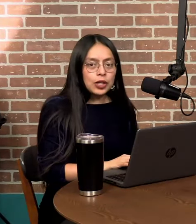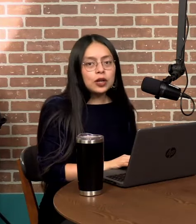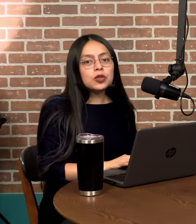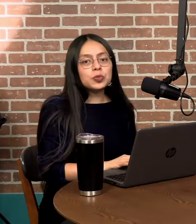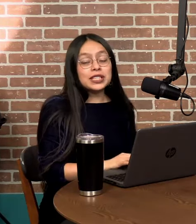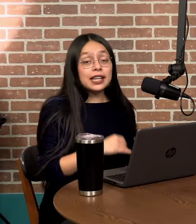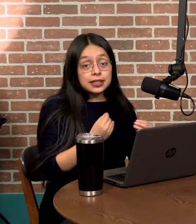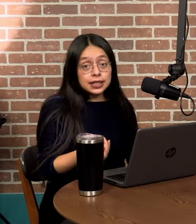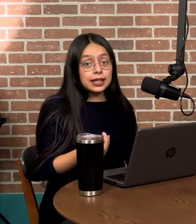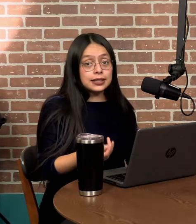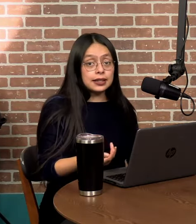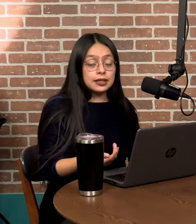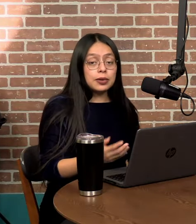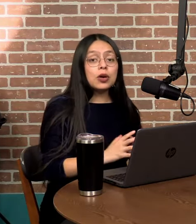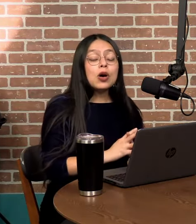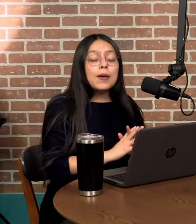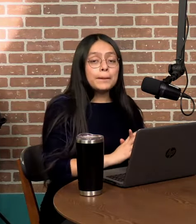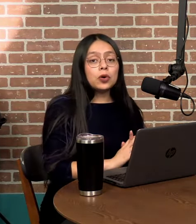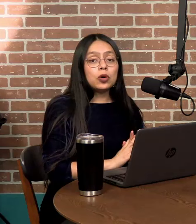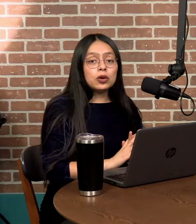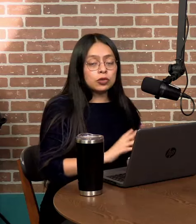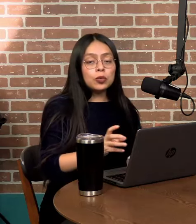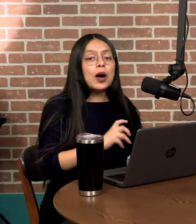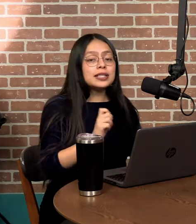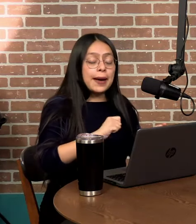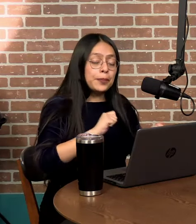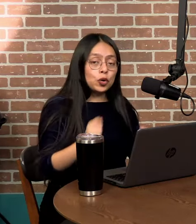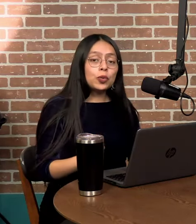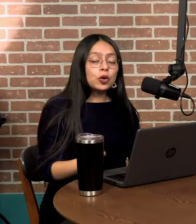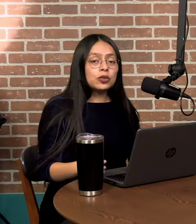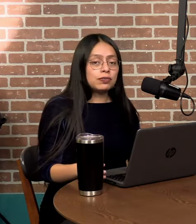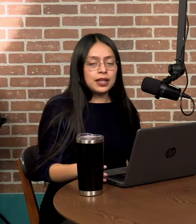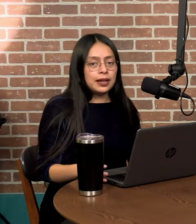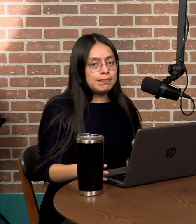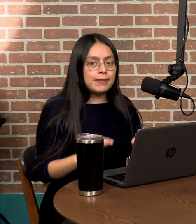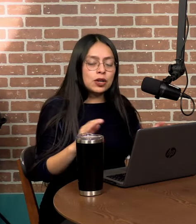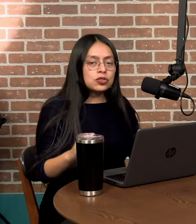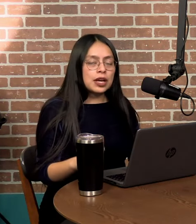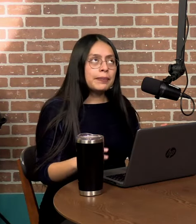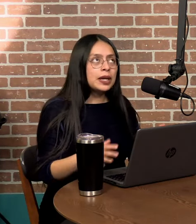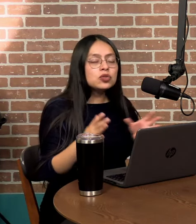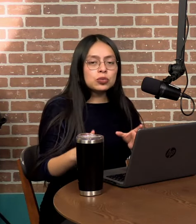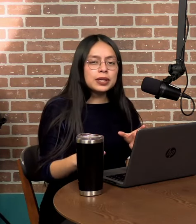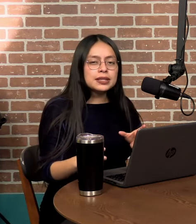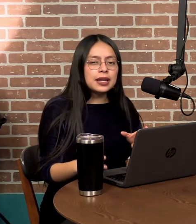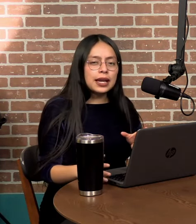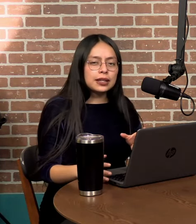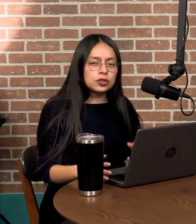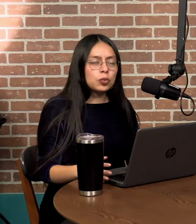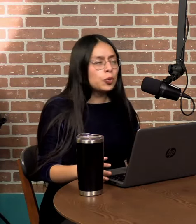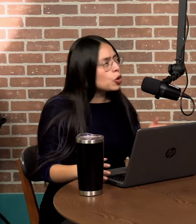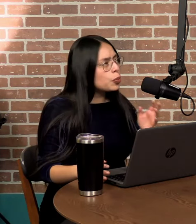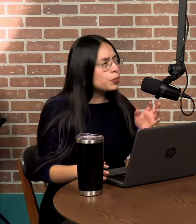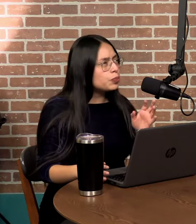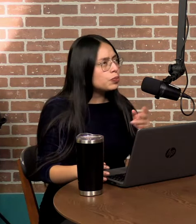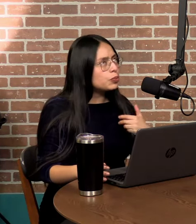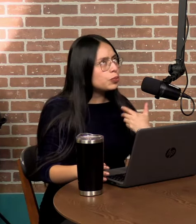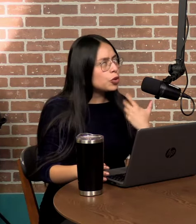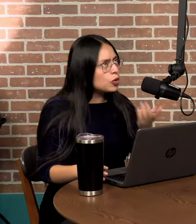Alejandro Moreno después de las críticas que recibió por cómo se aprobó en menos a menos de un mes de la elección